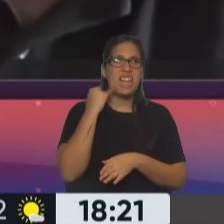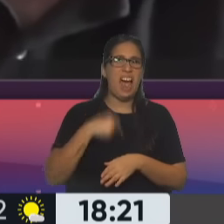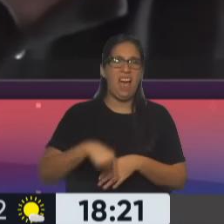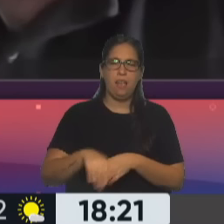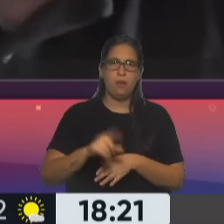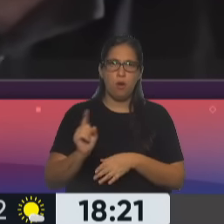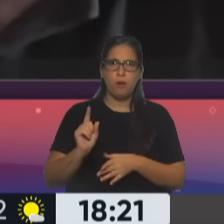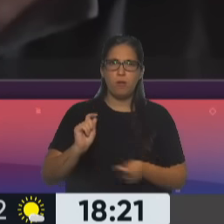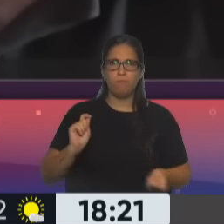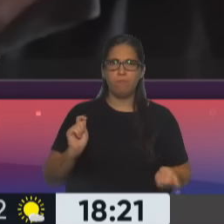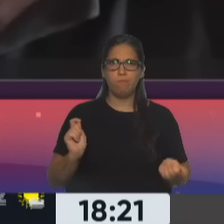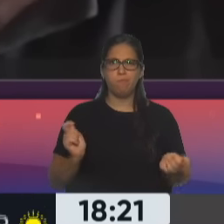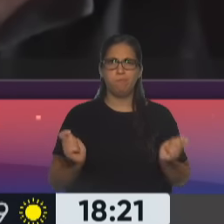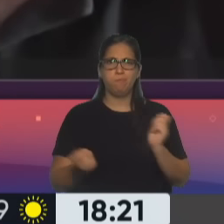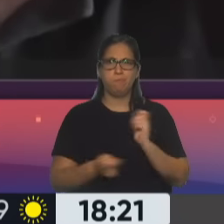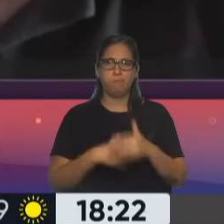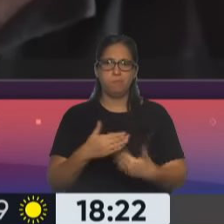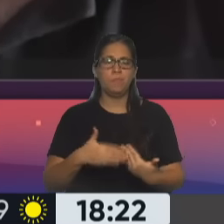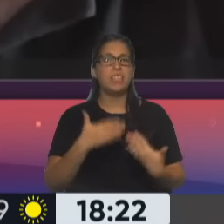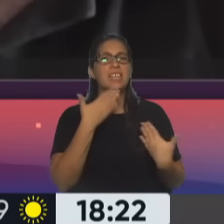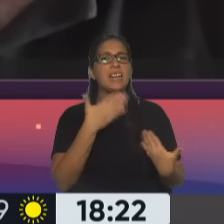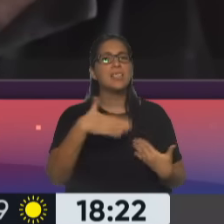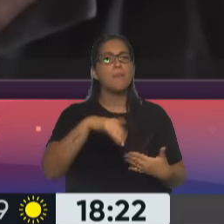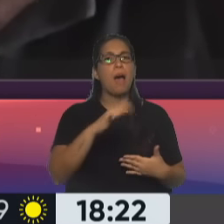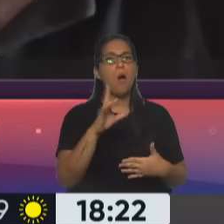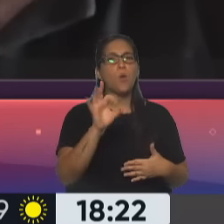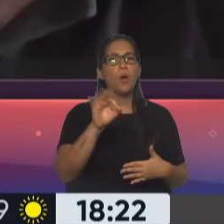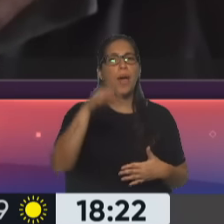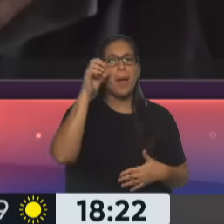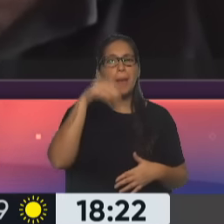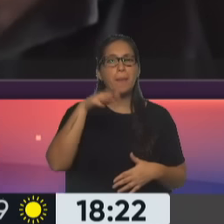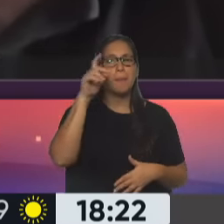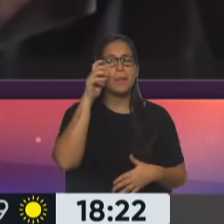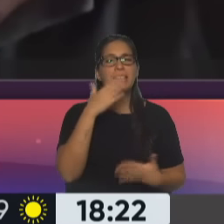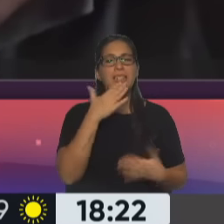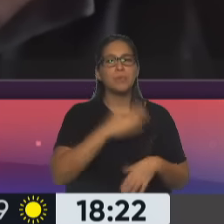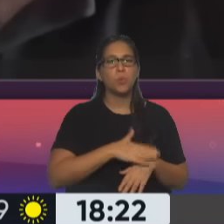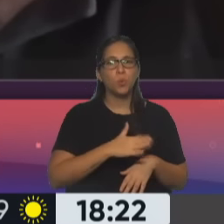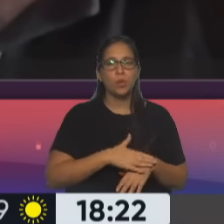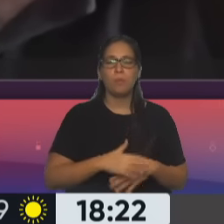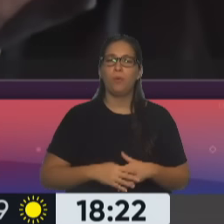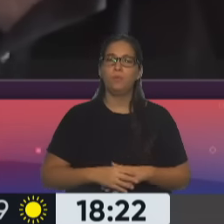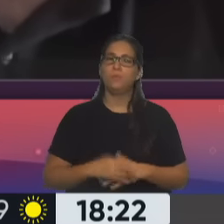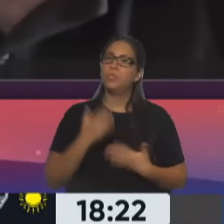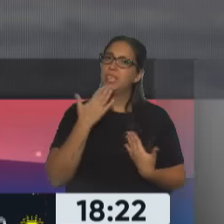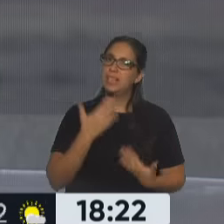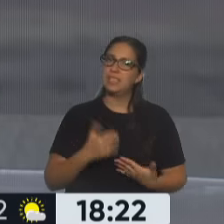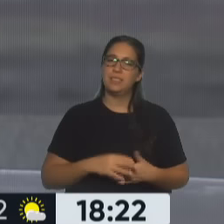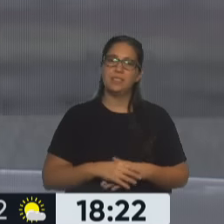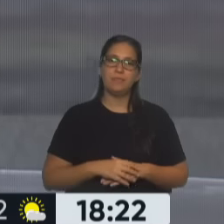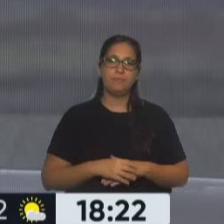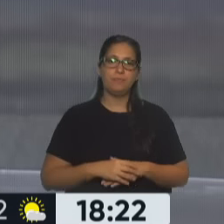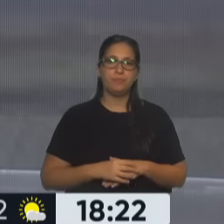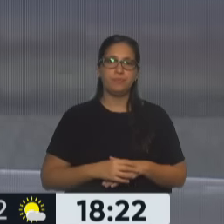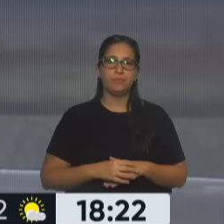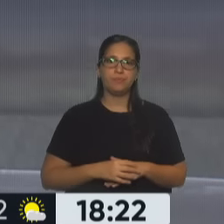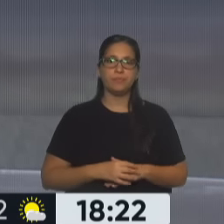camino de transición. Mauro Embe, gracias por estos minutos, como siempre, un placer. Placer. Hasta luego. Bien, Mauro Embe,